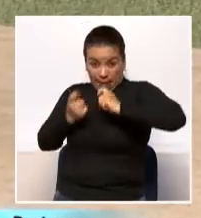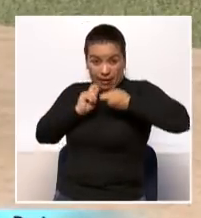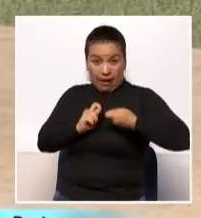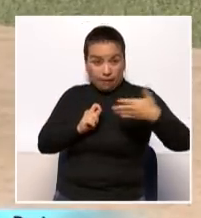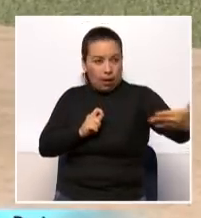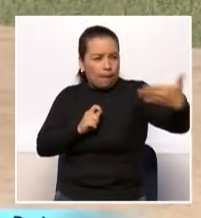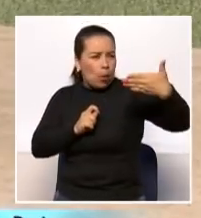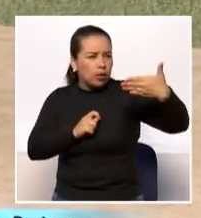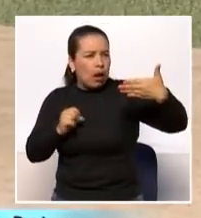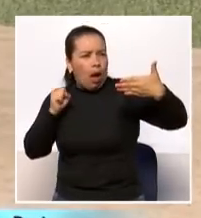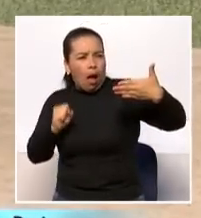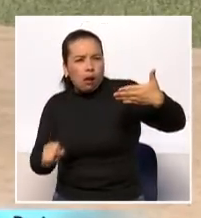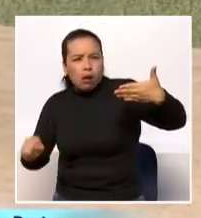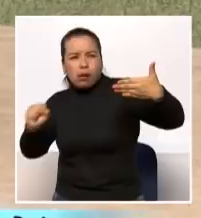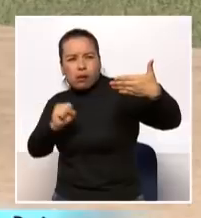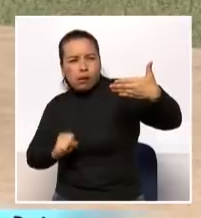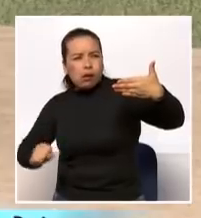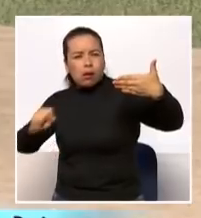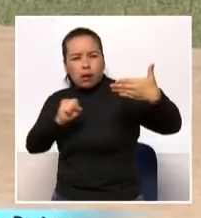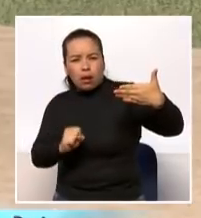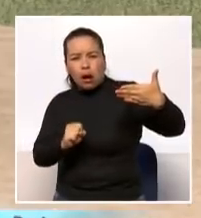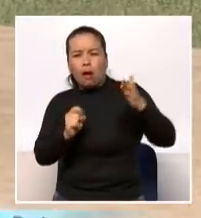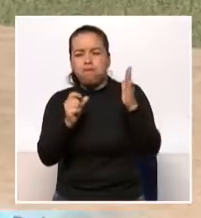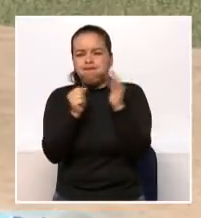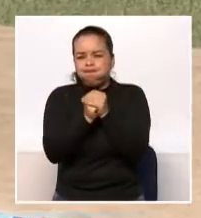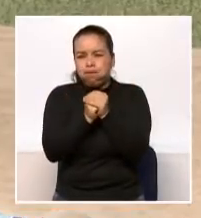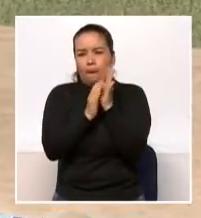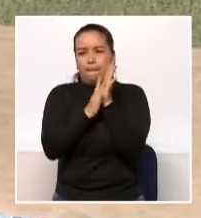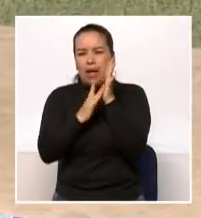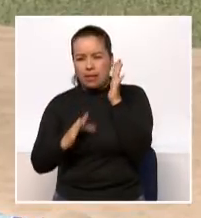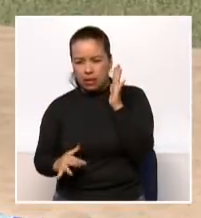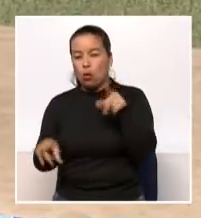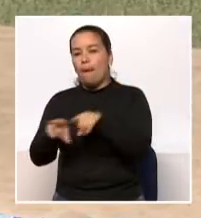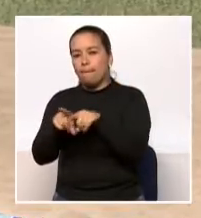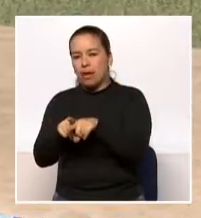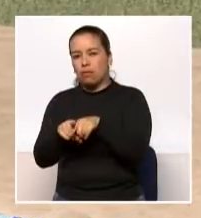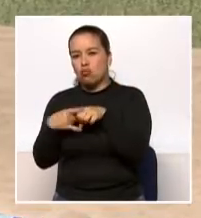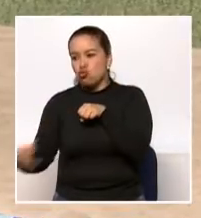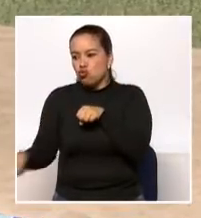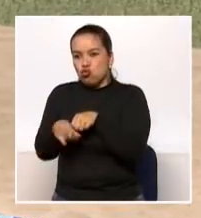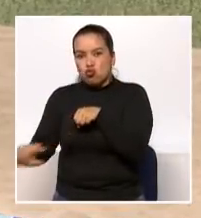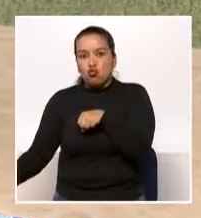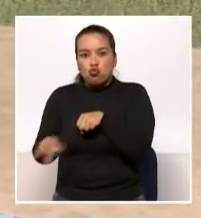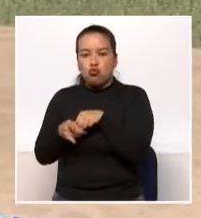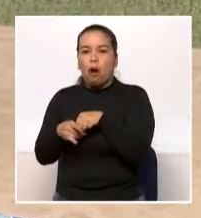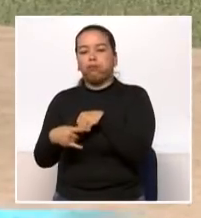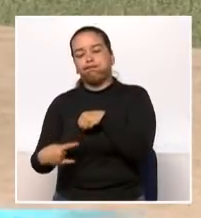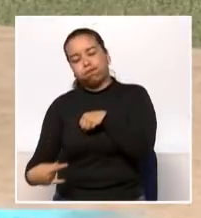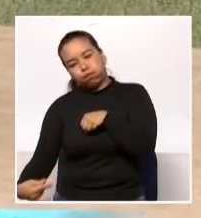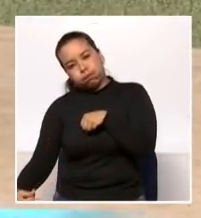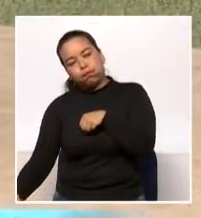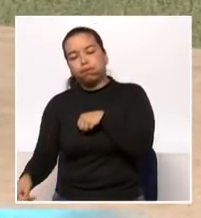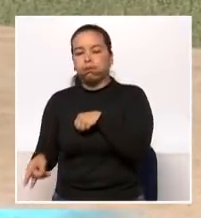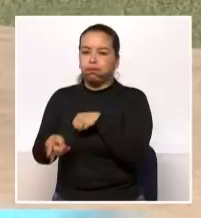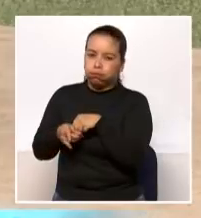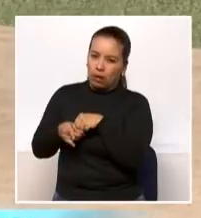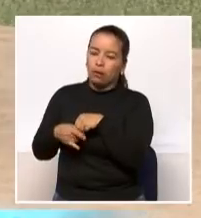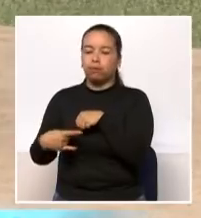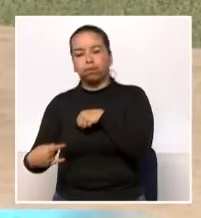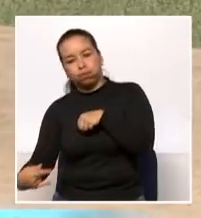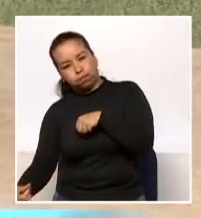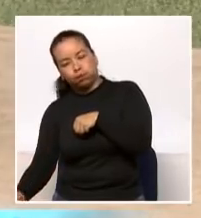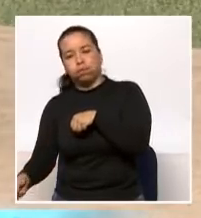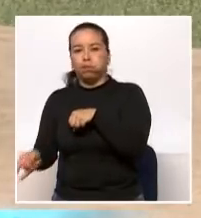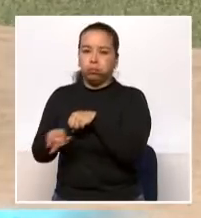densidad, ¿sí? Si es más sólido, más líquido, obviamente las ondas van a cambiar también de velocidad. Y por ende el retorno al transductor y por